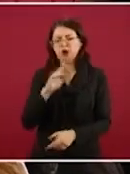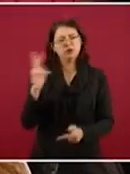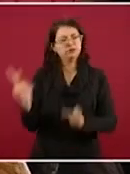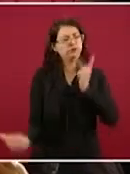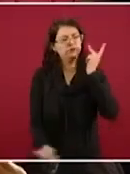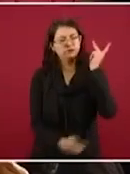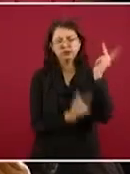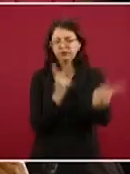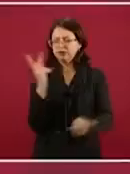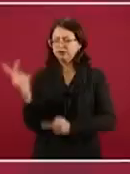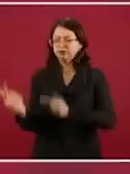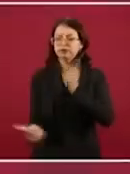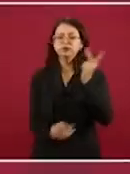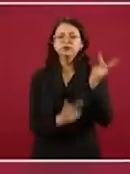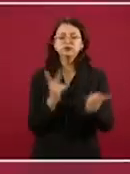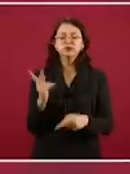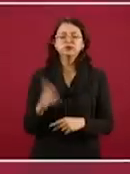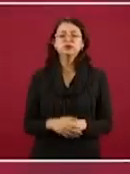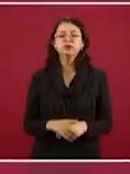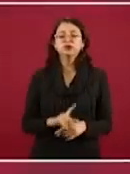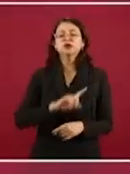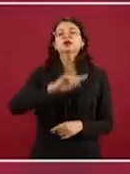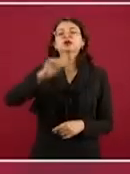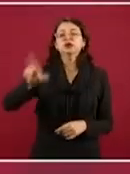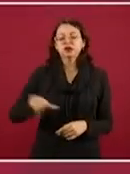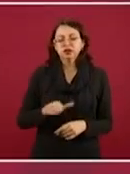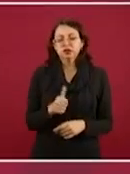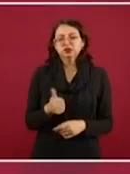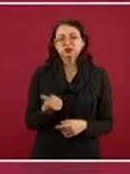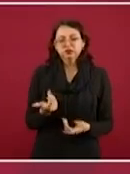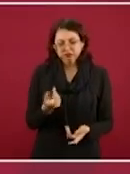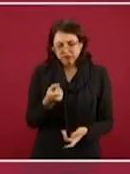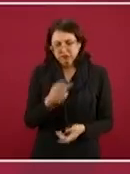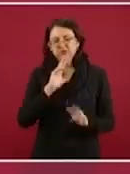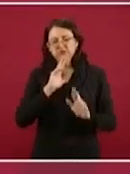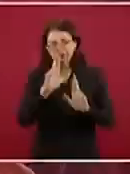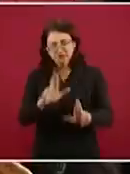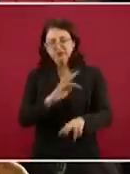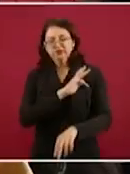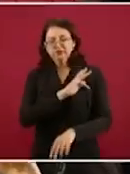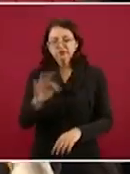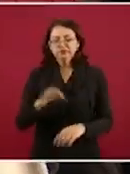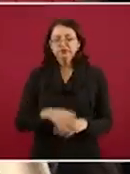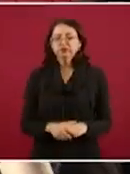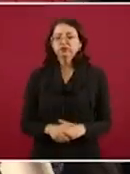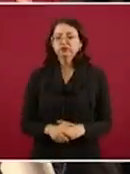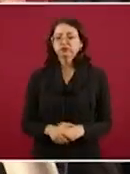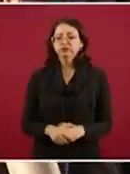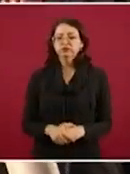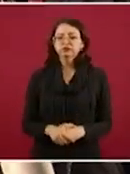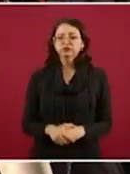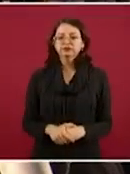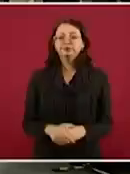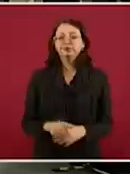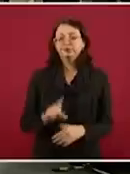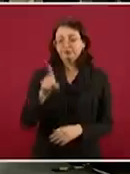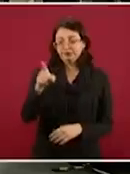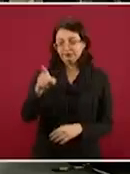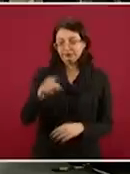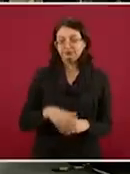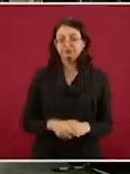de preguntar y ya para entonces vamos a saber sobre esta situación. Gracias. Vamos de este